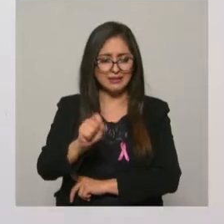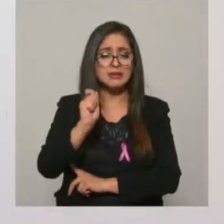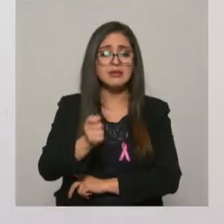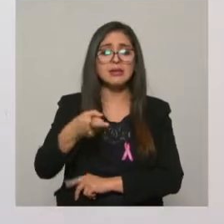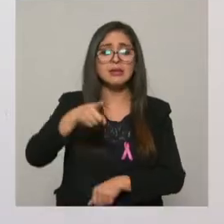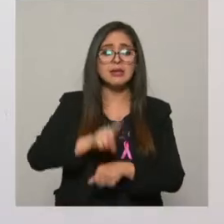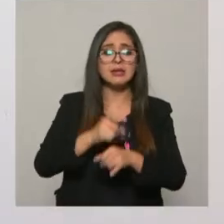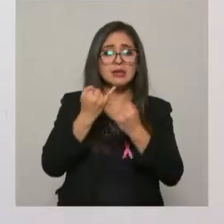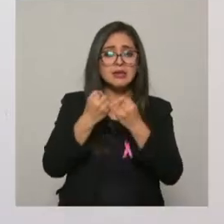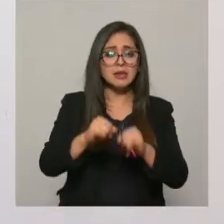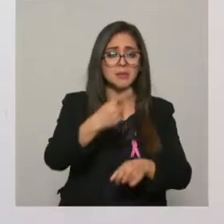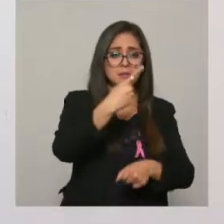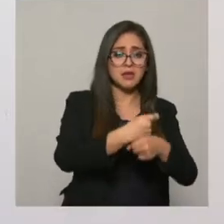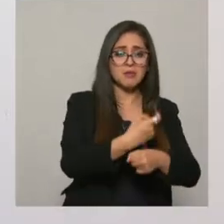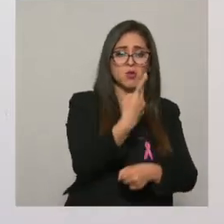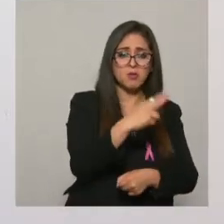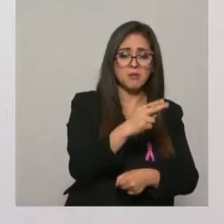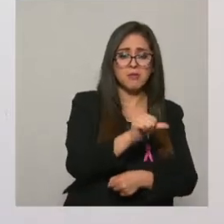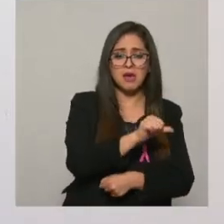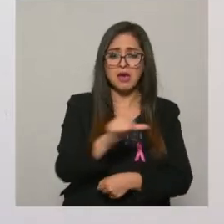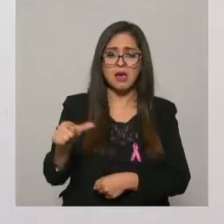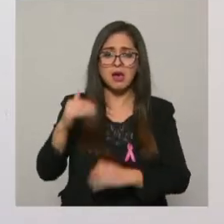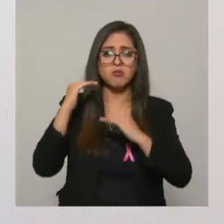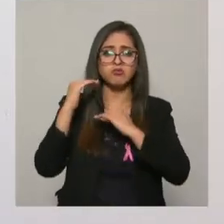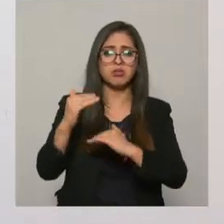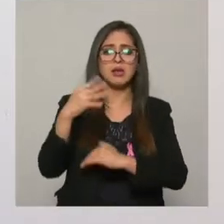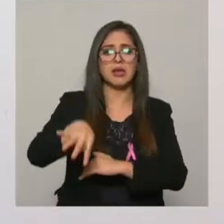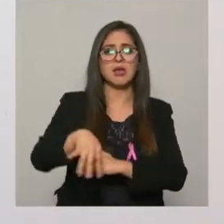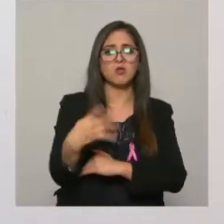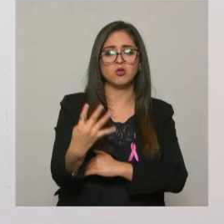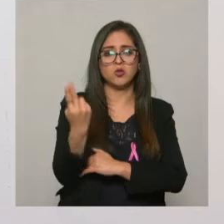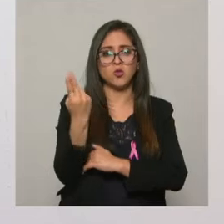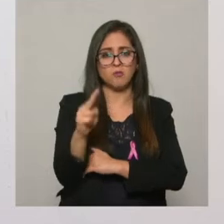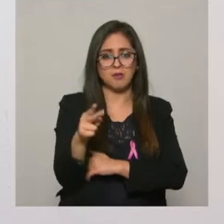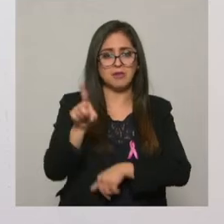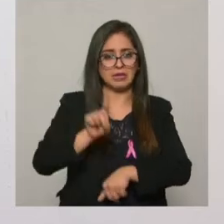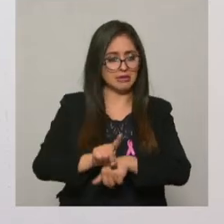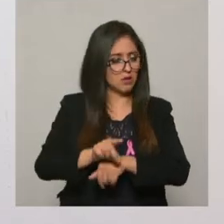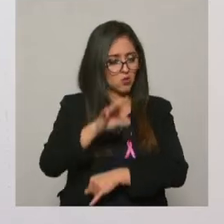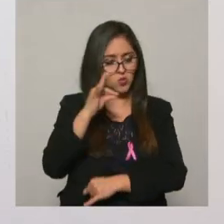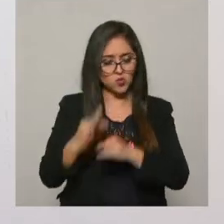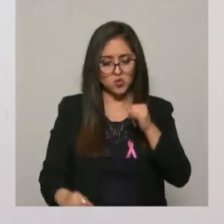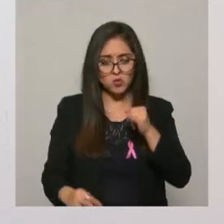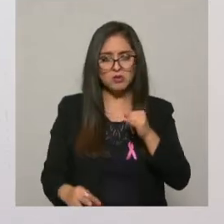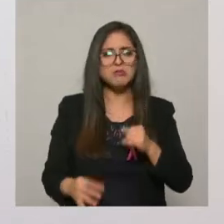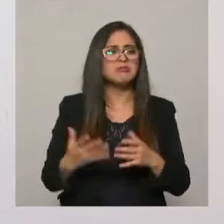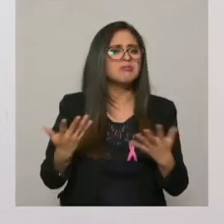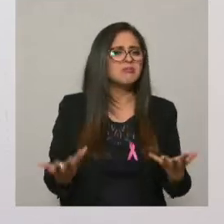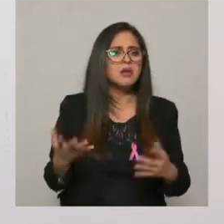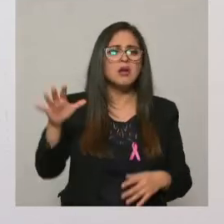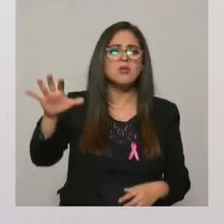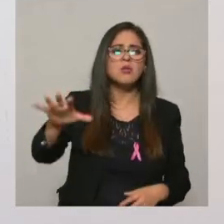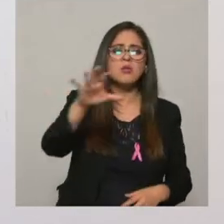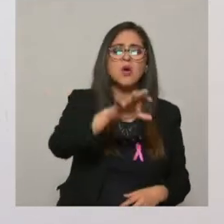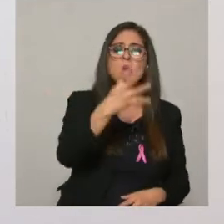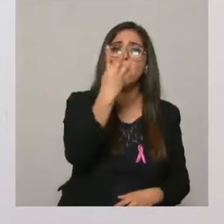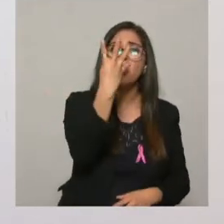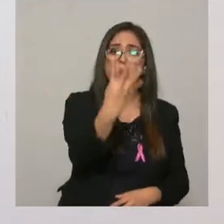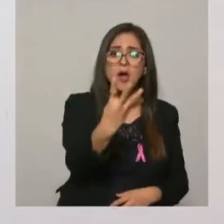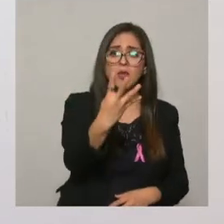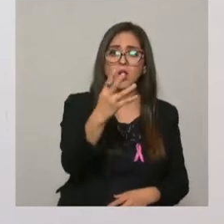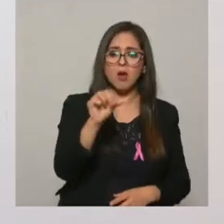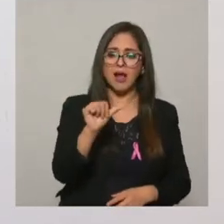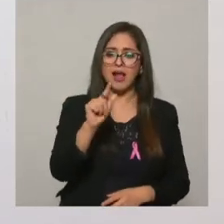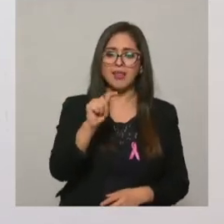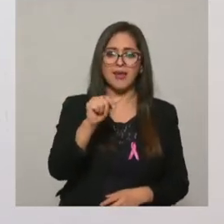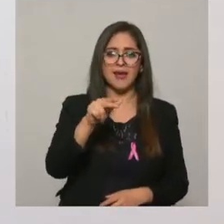de noviembre hasta el 14 de noviembre, que se trata de 4 altares que